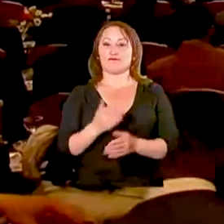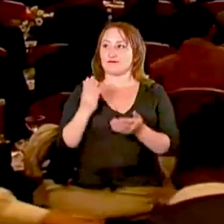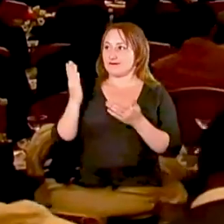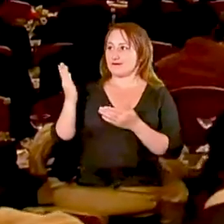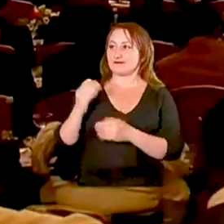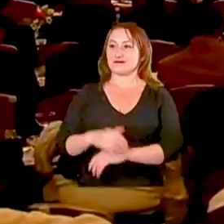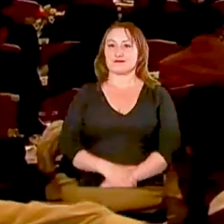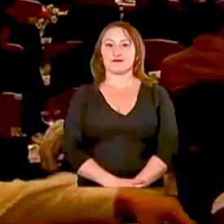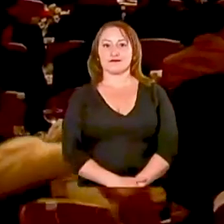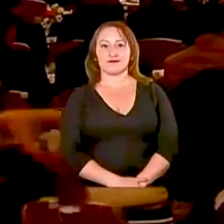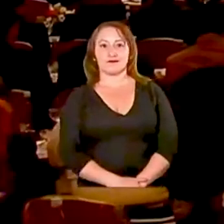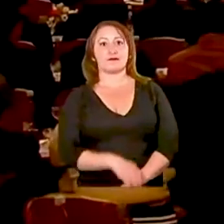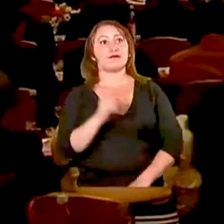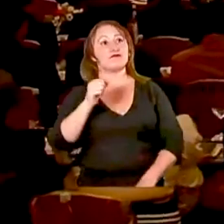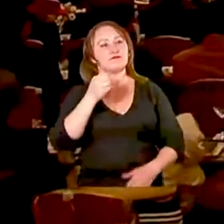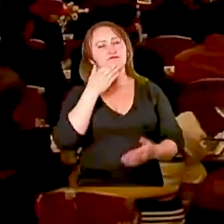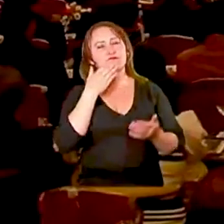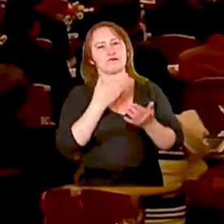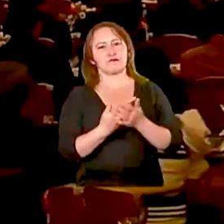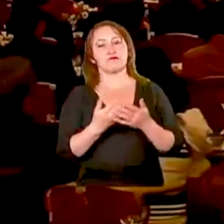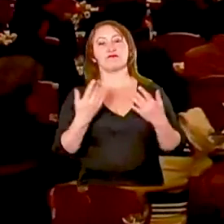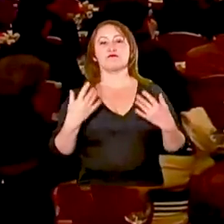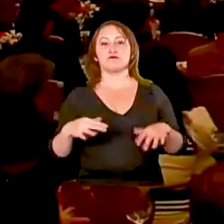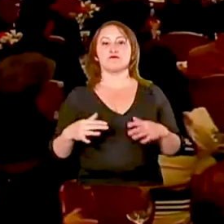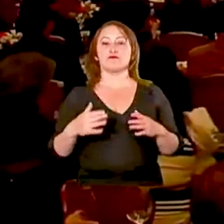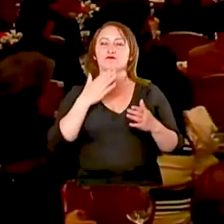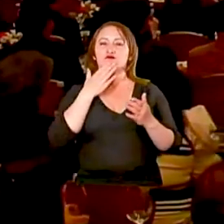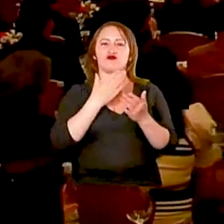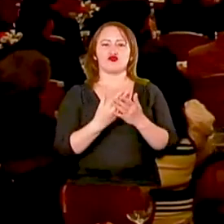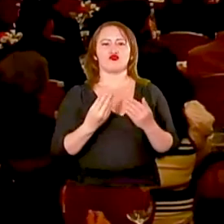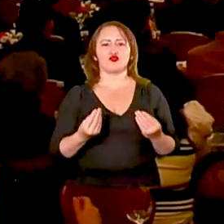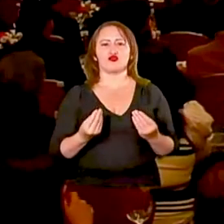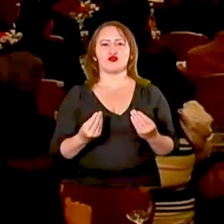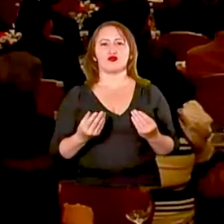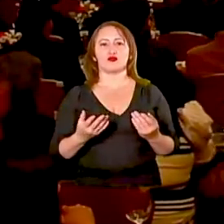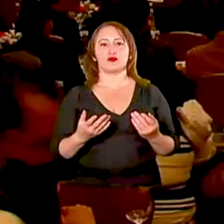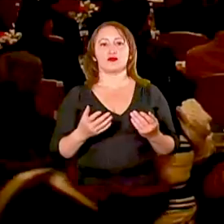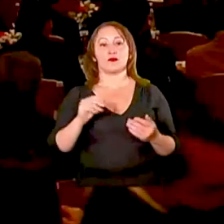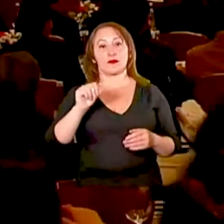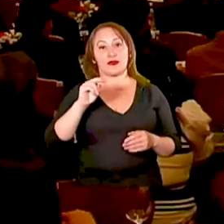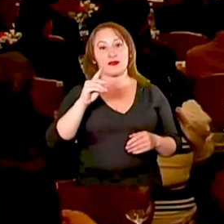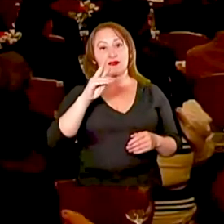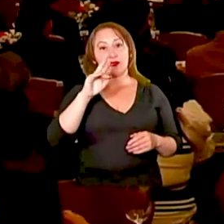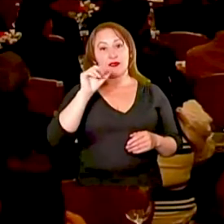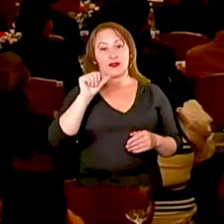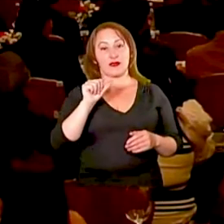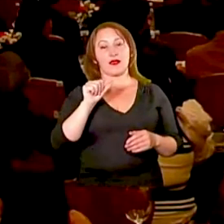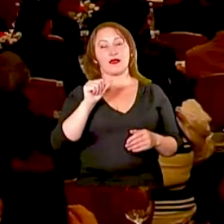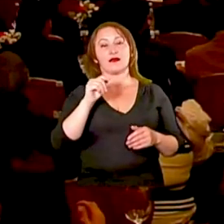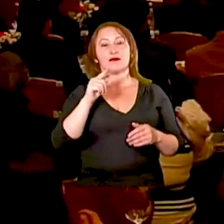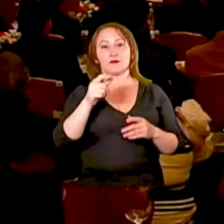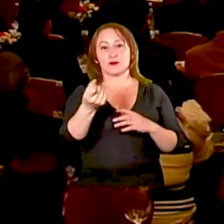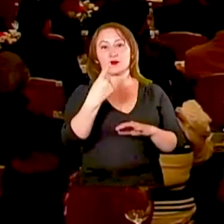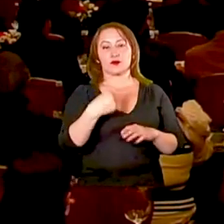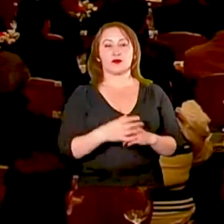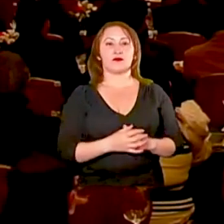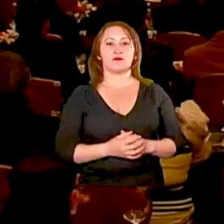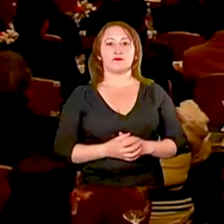Adelante con su respuesta. Sí, gracias. Y un agradecimiento a Andrea Ortiz por la